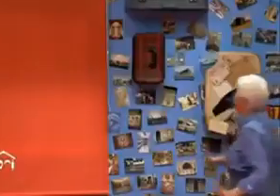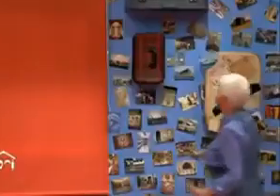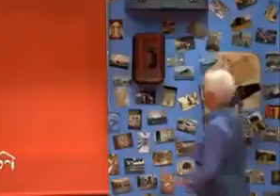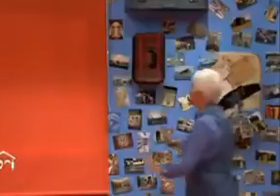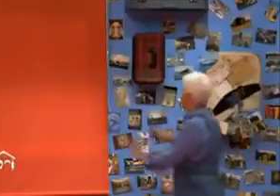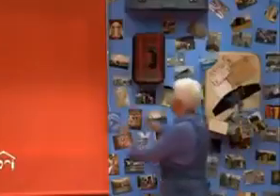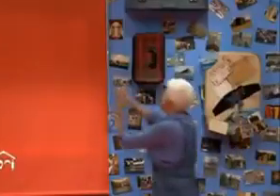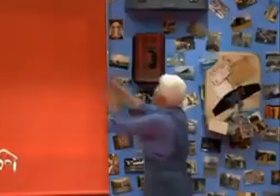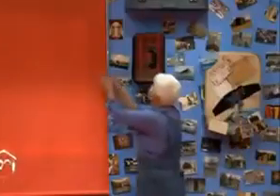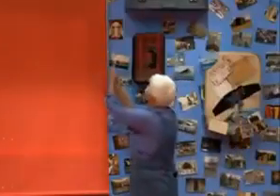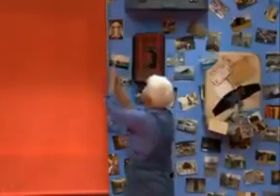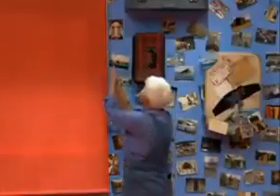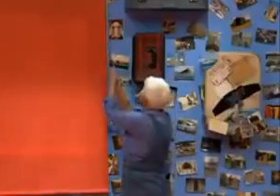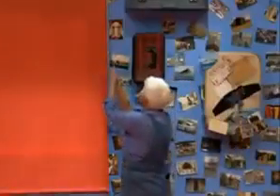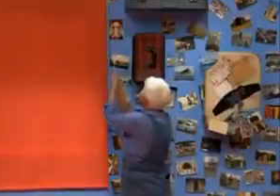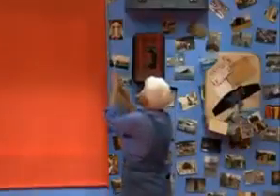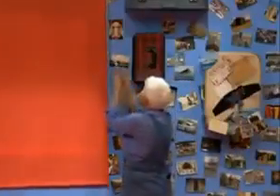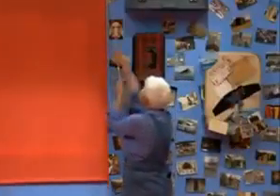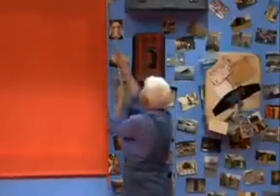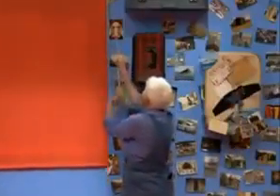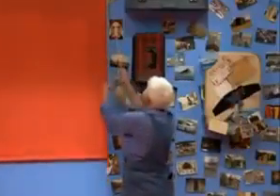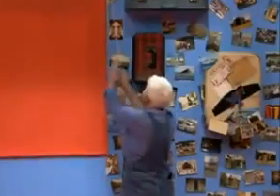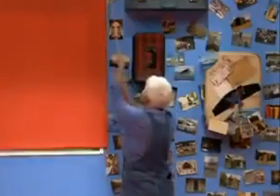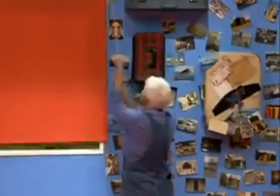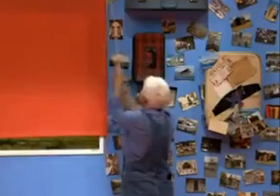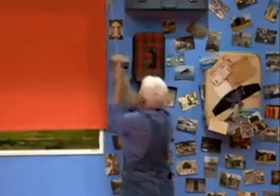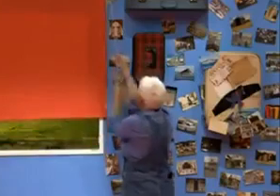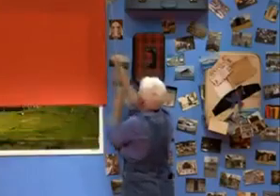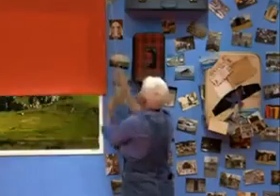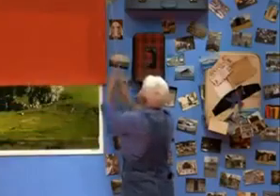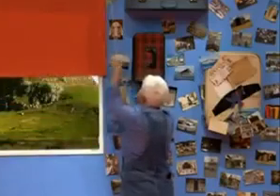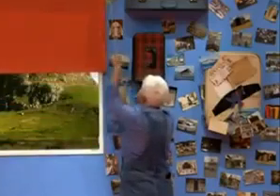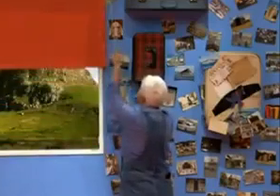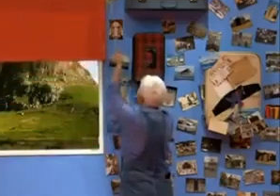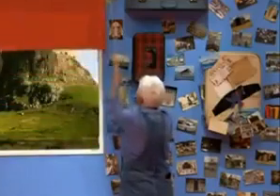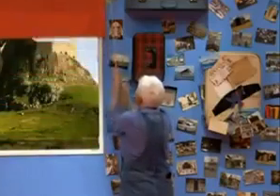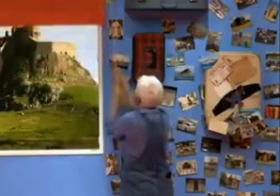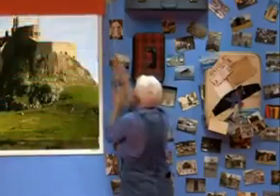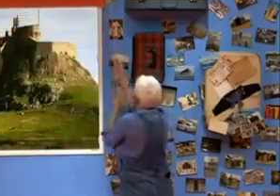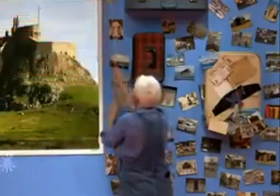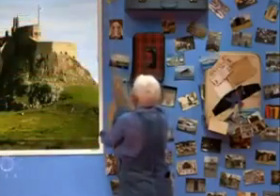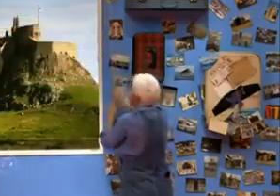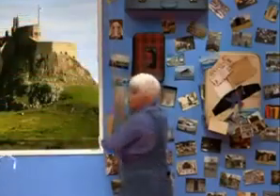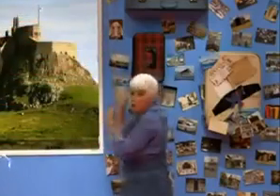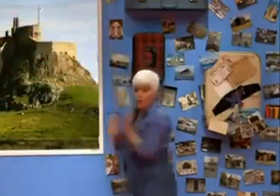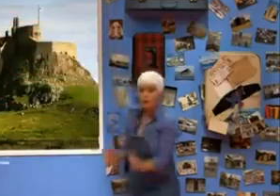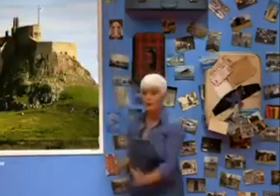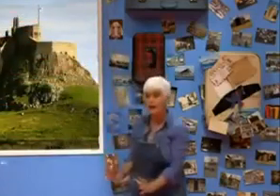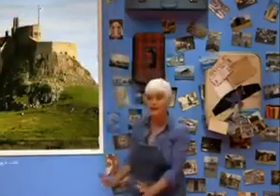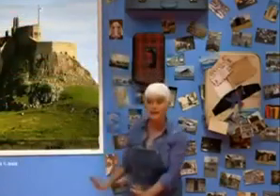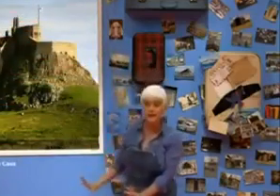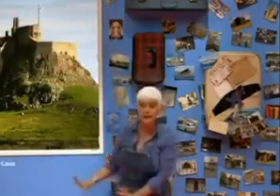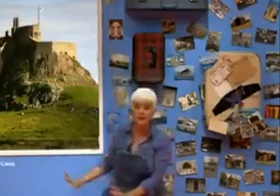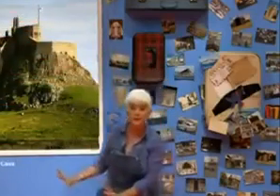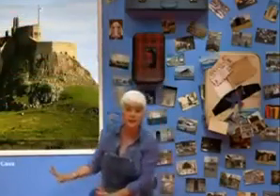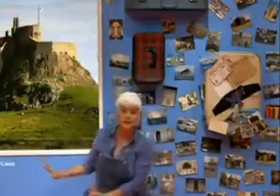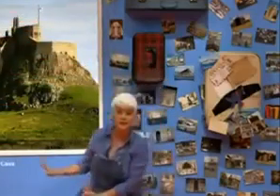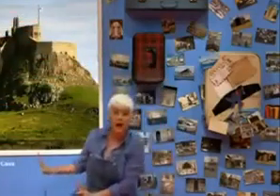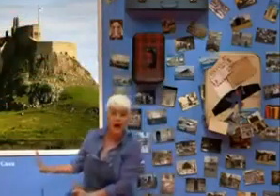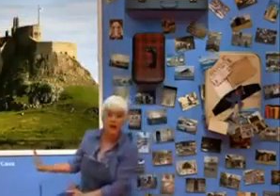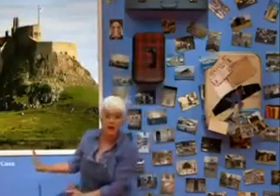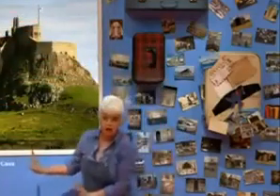vamos a contar la historia de tarán, tarará, tarará, tarará, tarará, tarará, tarará. Un